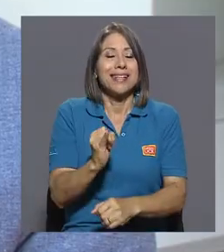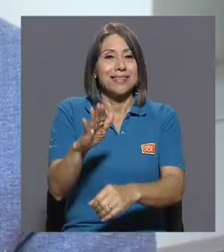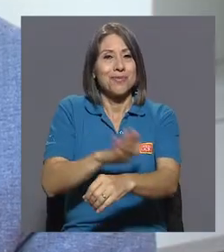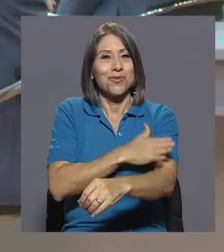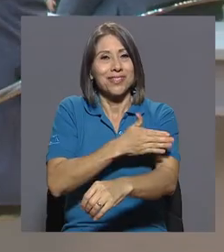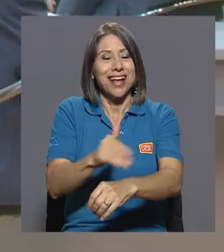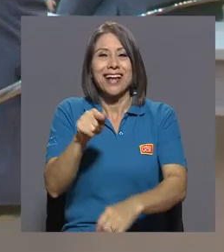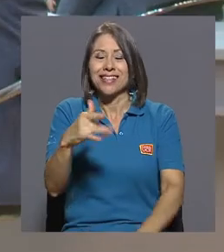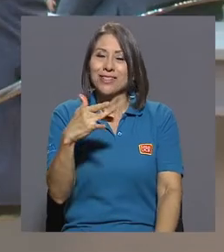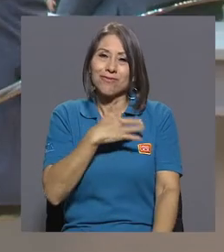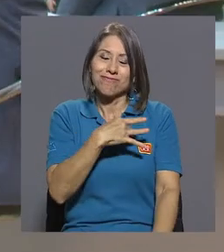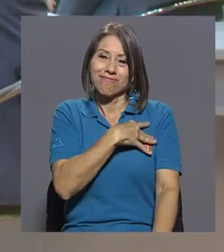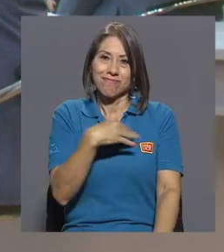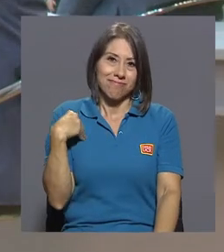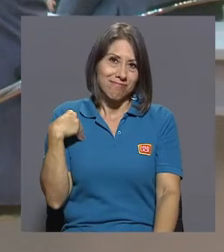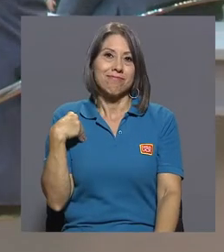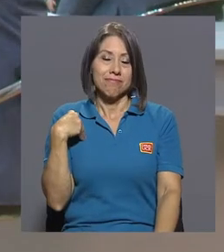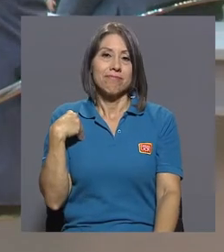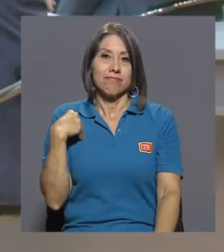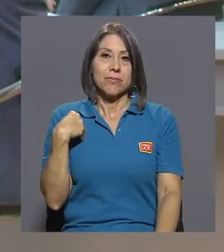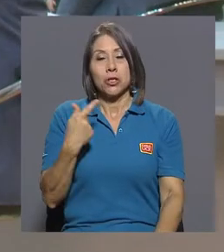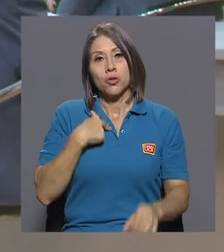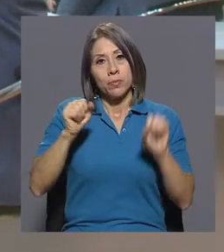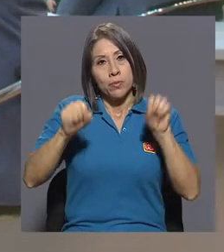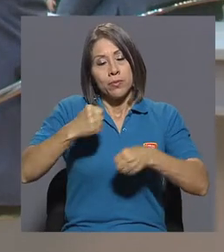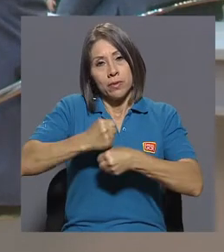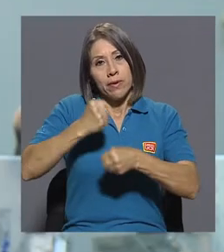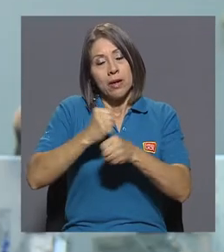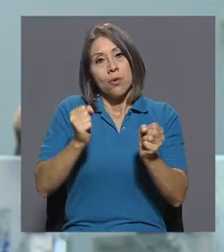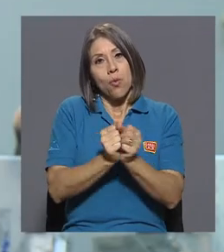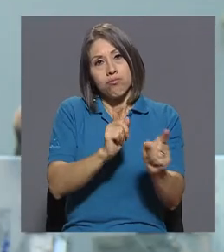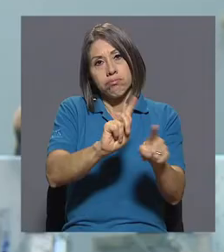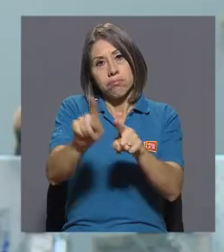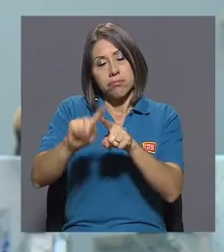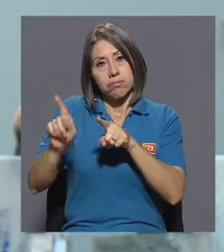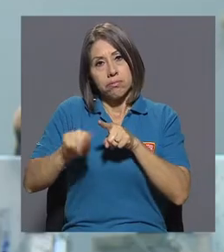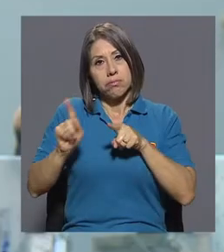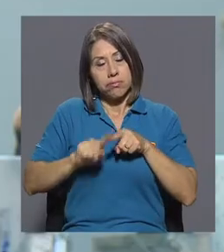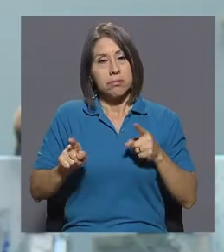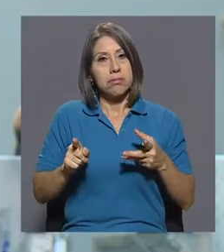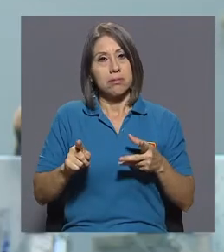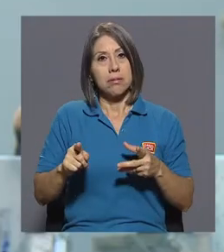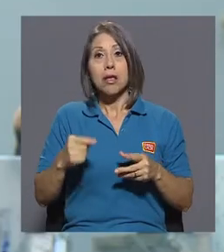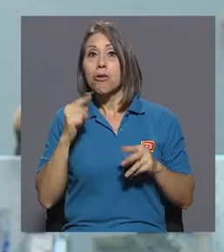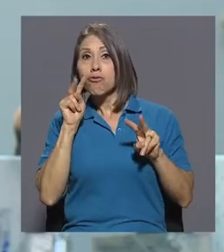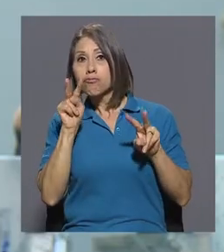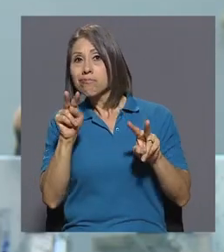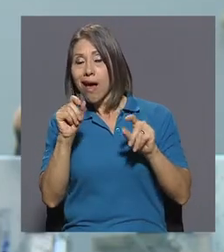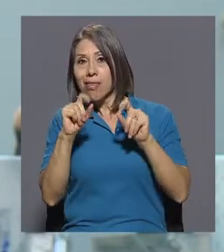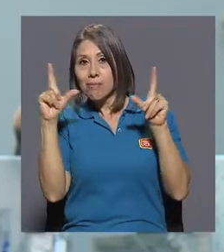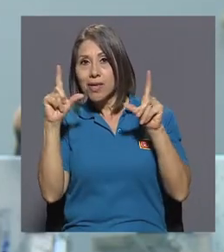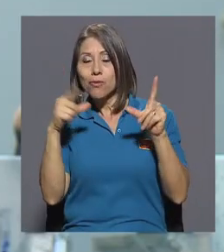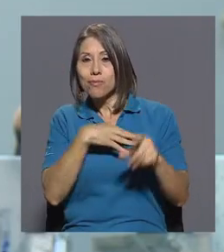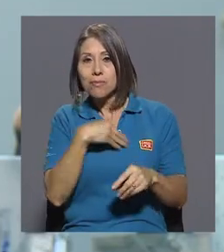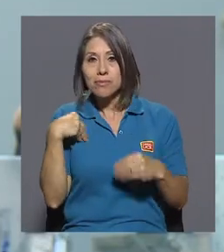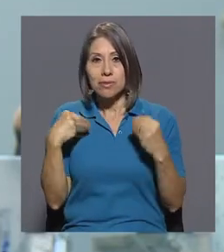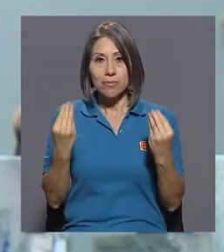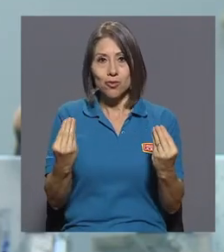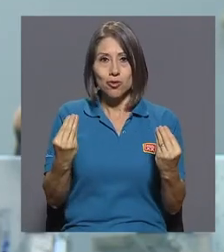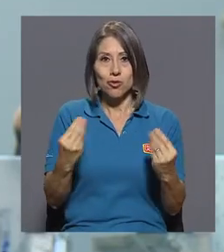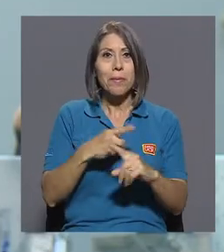encantado. Y pues he podido trabajar con varios artistas que admiro, que me gustan mucho. Pero sí, estando en Nueva